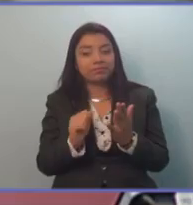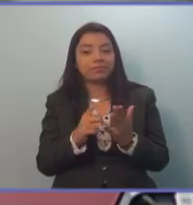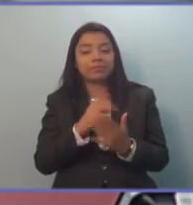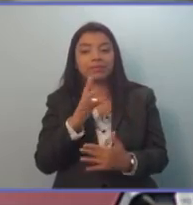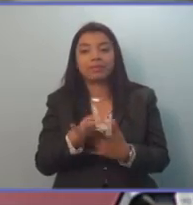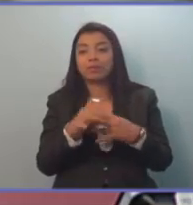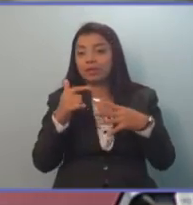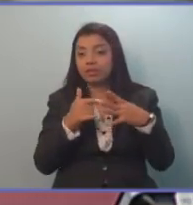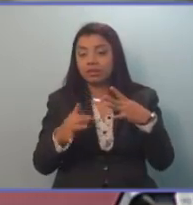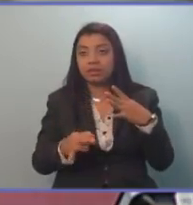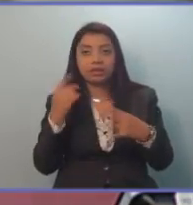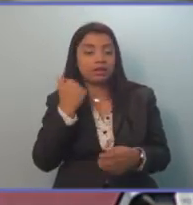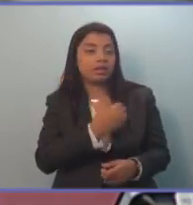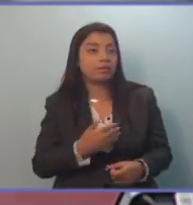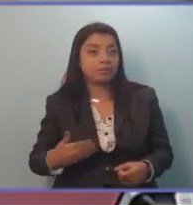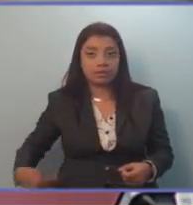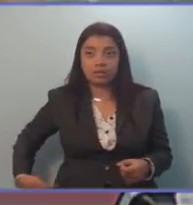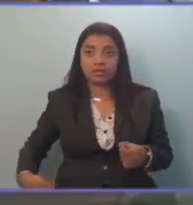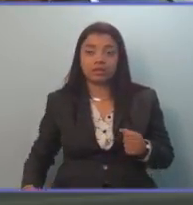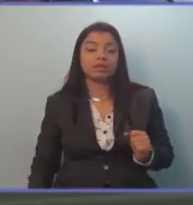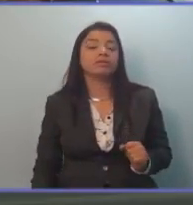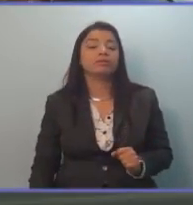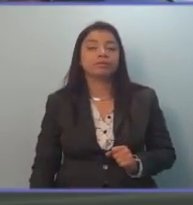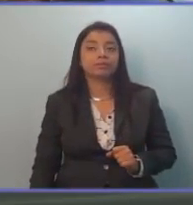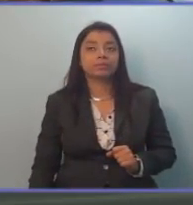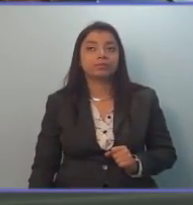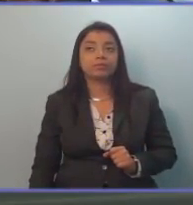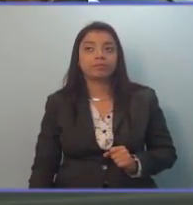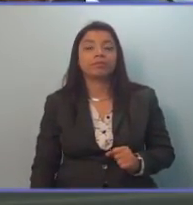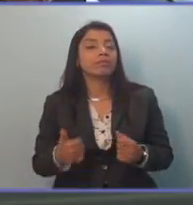proyecto de decreto, señor presidente. Gracias, diputado Vaquera.